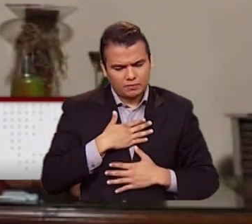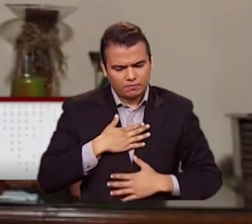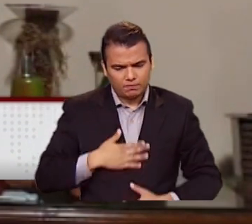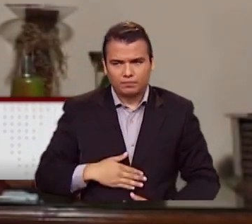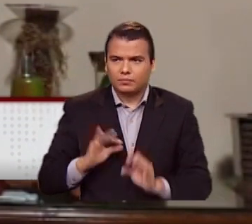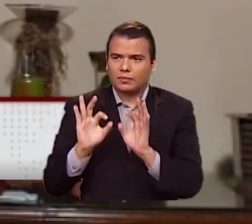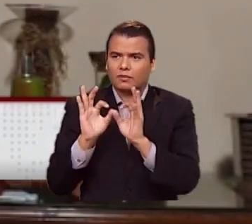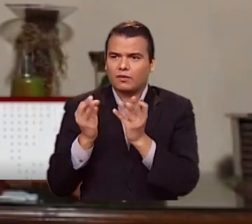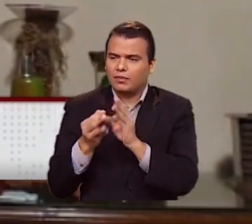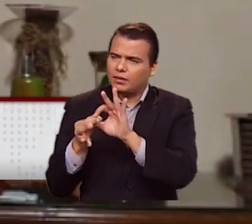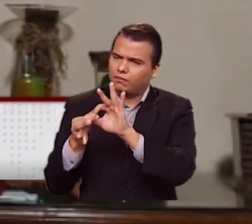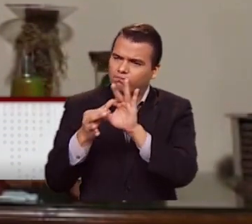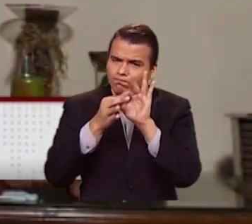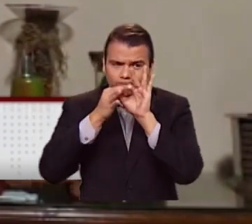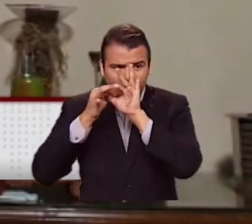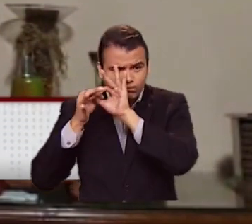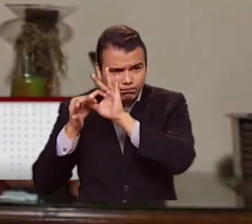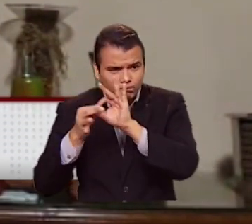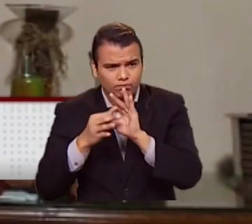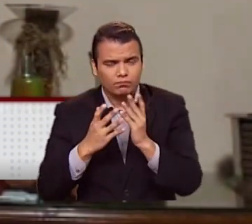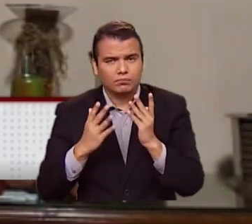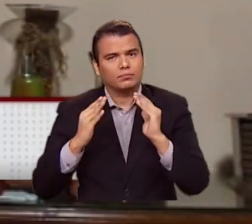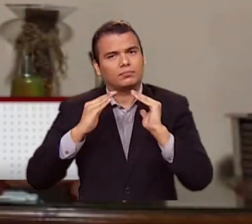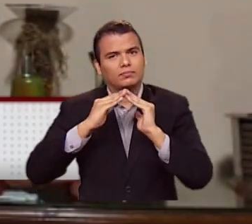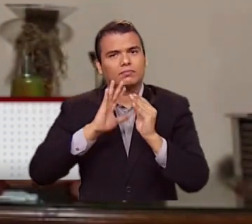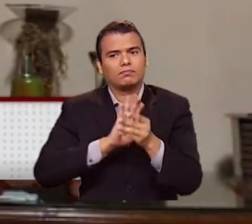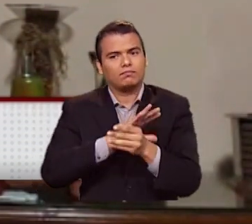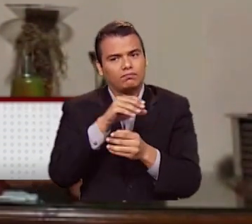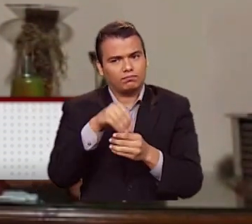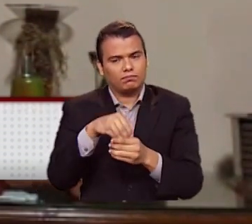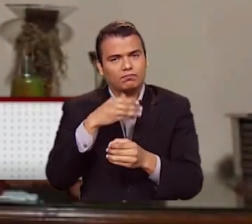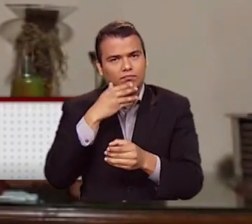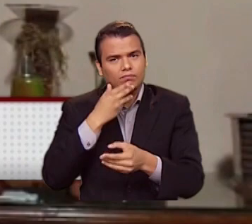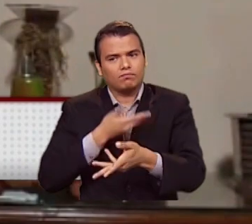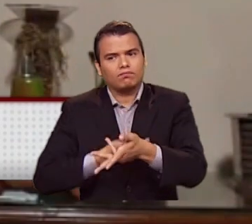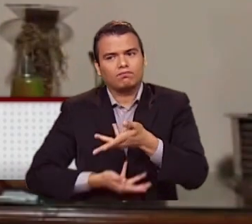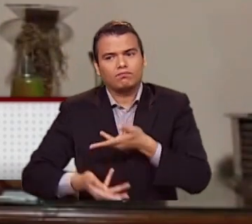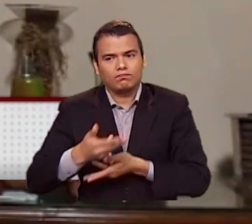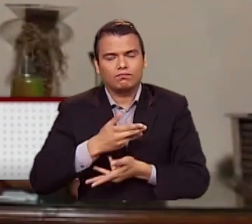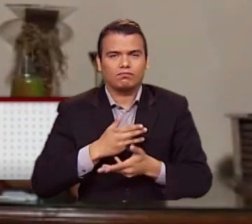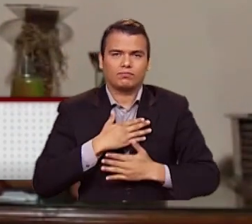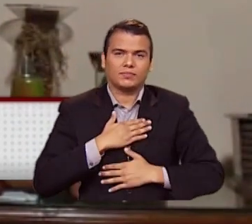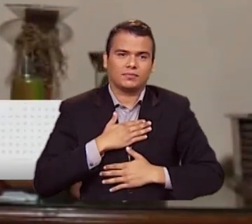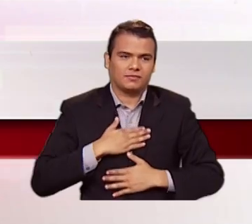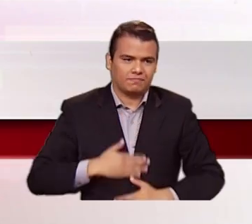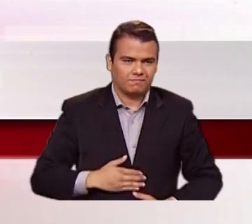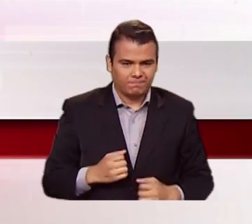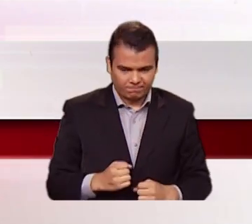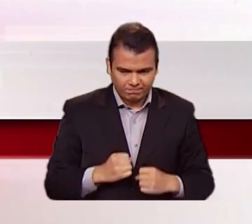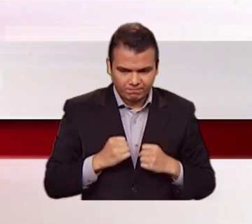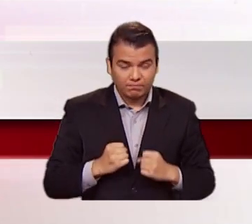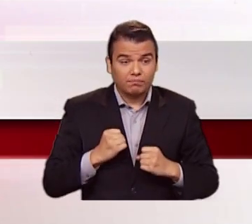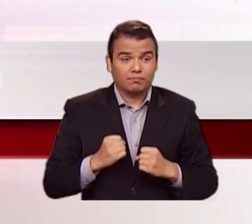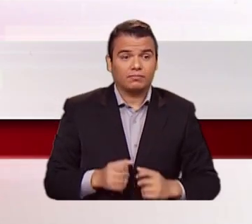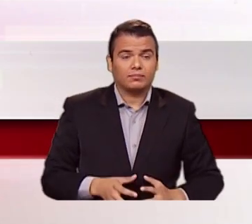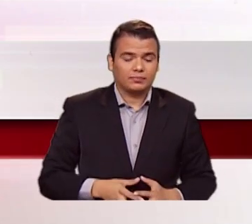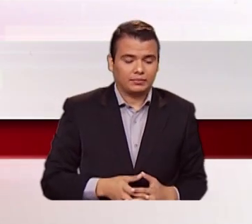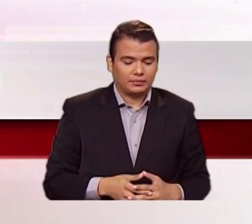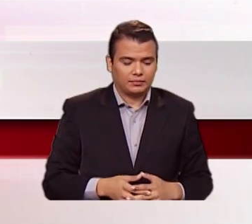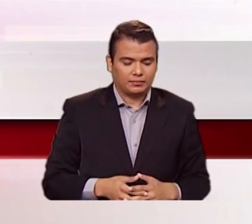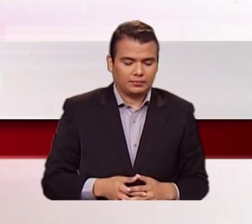amor, de casa, pues se vayan consolidando aún más en ese aspecto